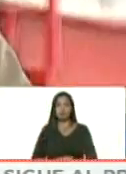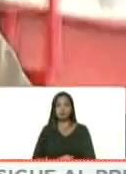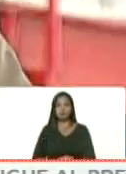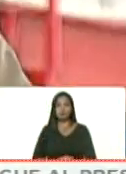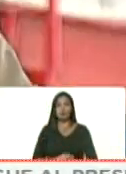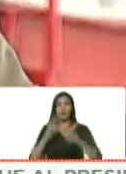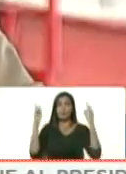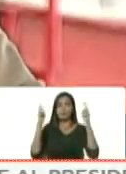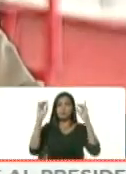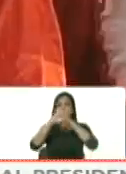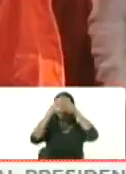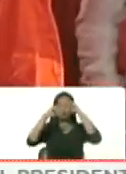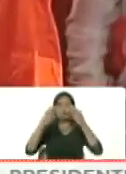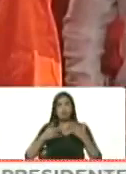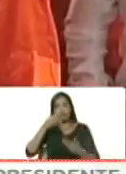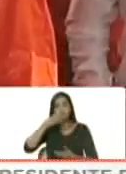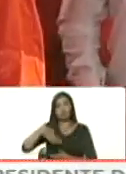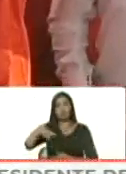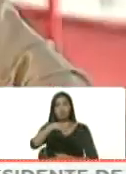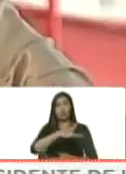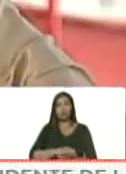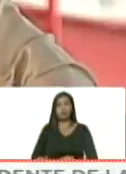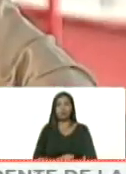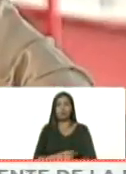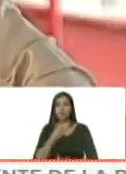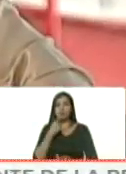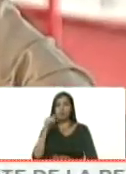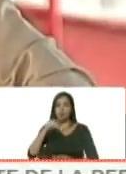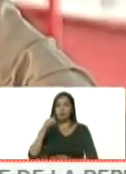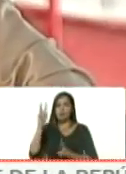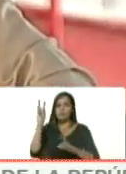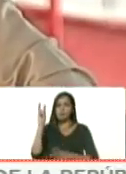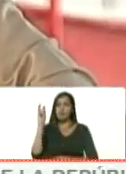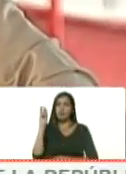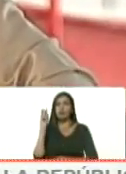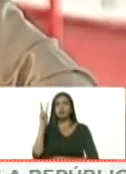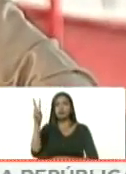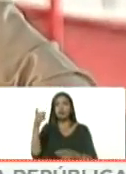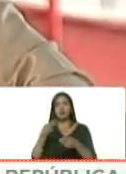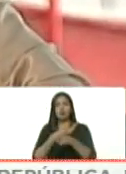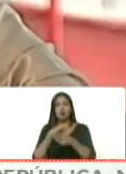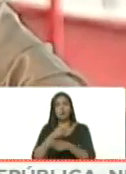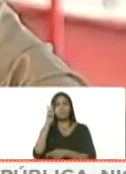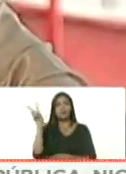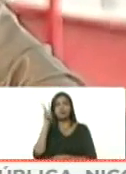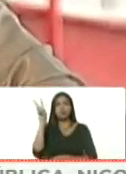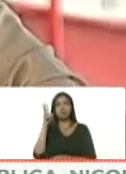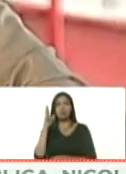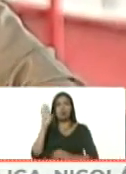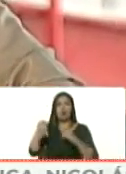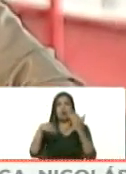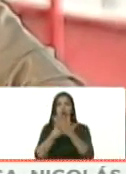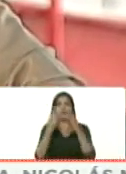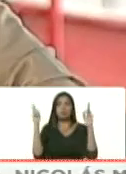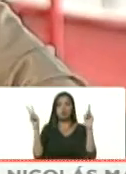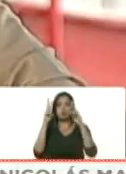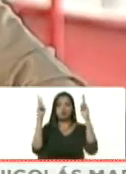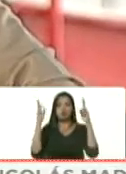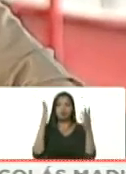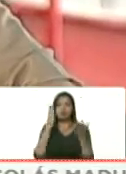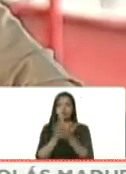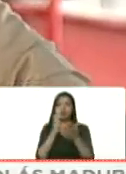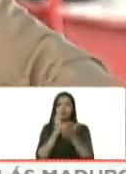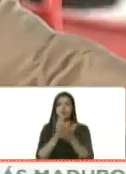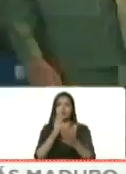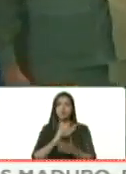¡Que viva la felicidad del pueblo! Y digamos, hoy viernes 2 de agosto, Venezuela hasta la victoria